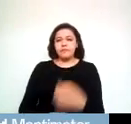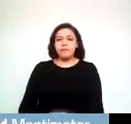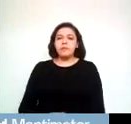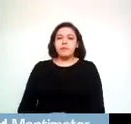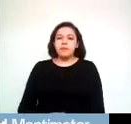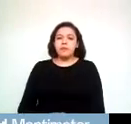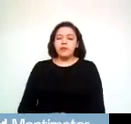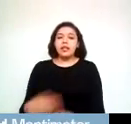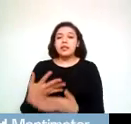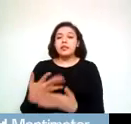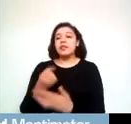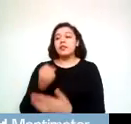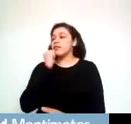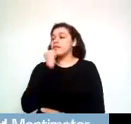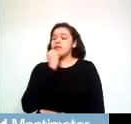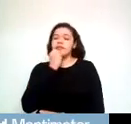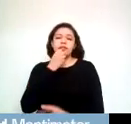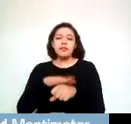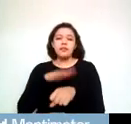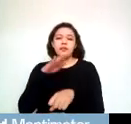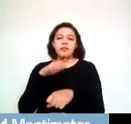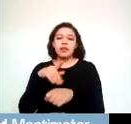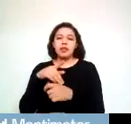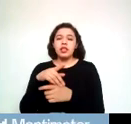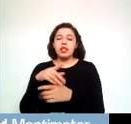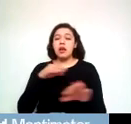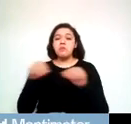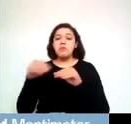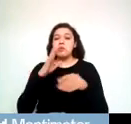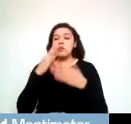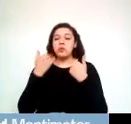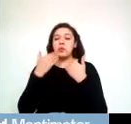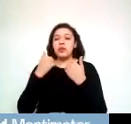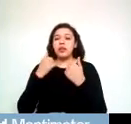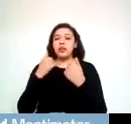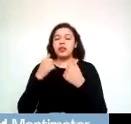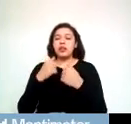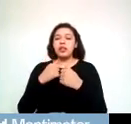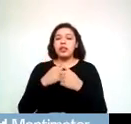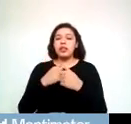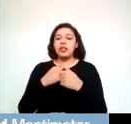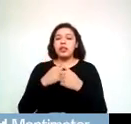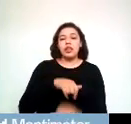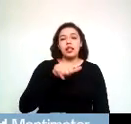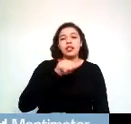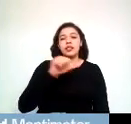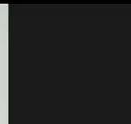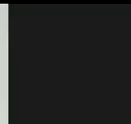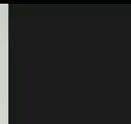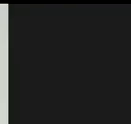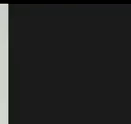Vamos a esperar unos segunditos más, creo que ya no hay movimiento. En tercer lugar tenemos de 16 a 50.